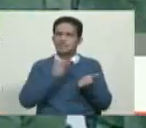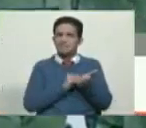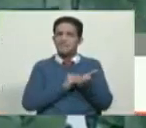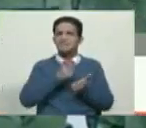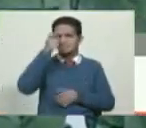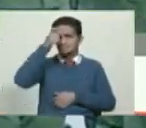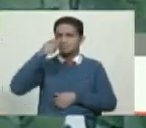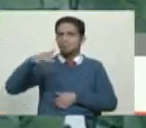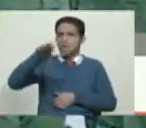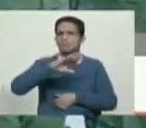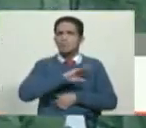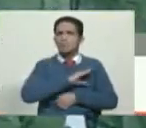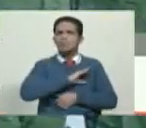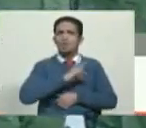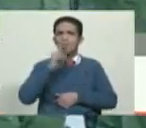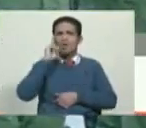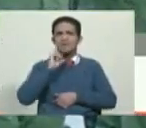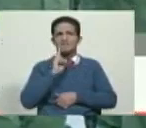libre.